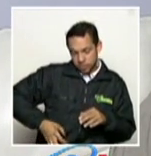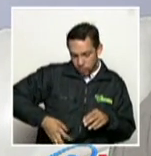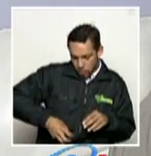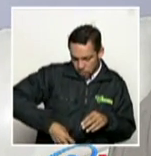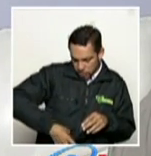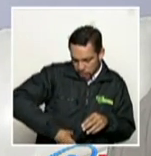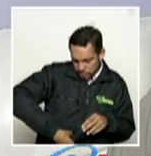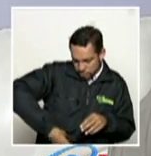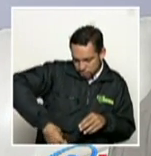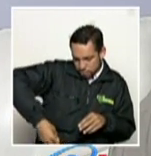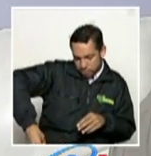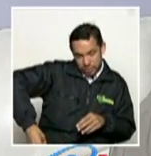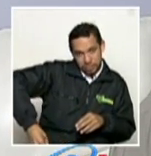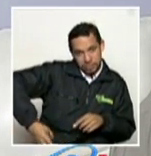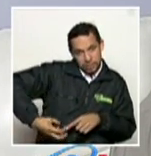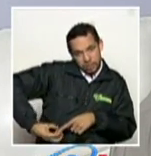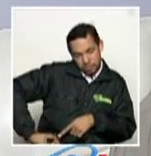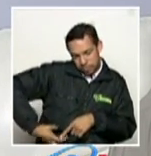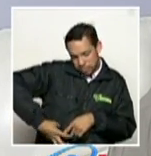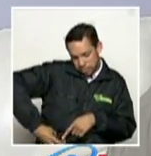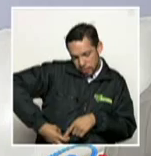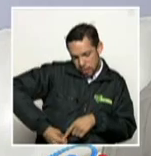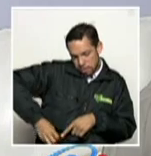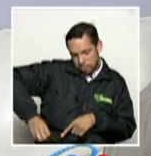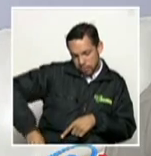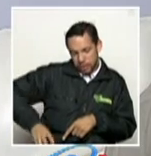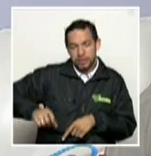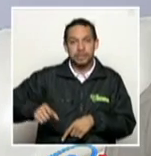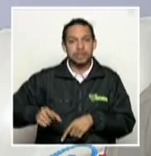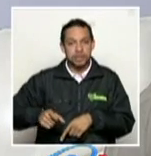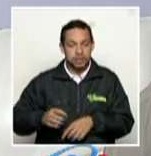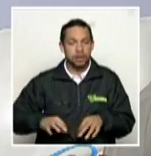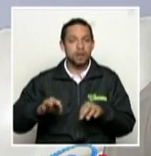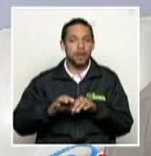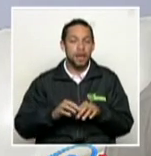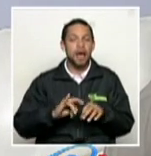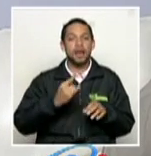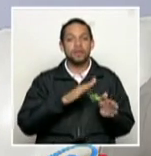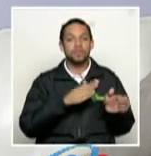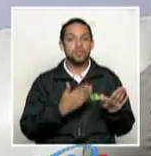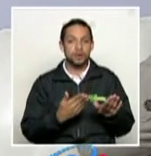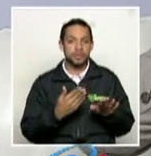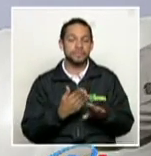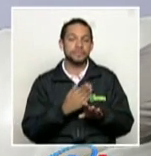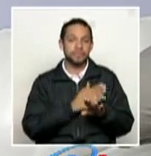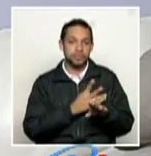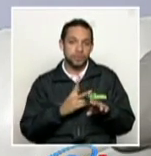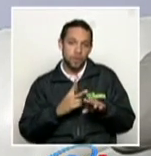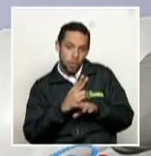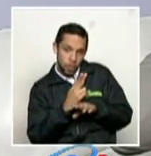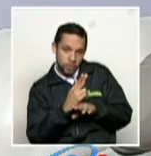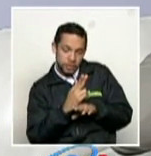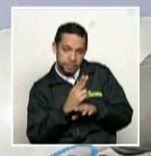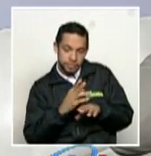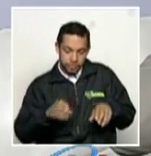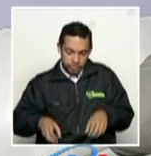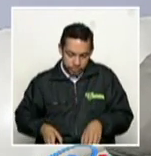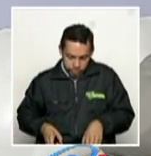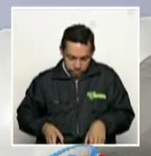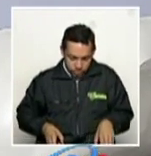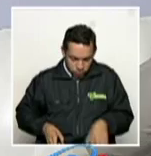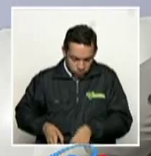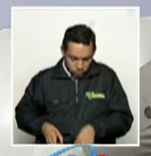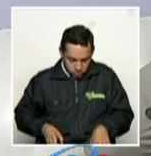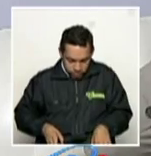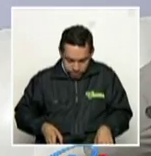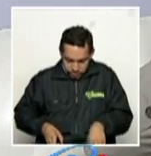intestino, ella se hubiera muerto. Entonces, ¿qué hicieron? Cortaron esto y pegaron el intestino. Pero